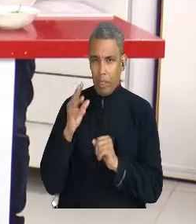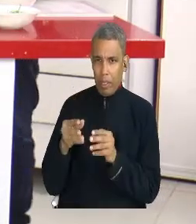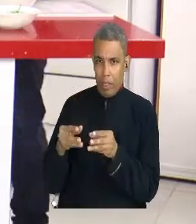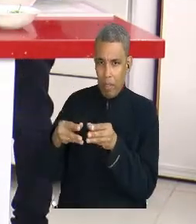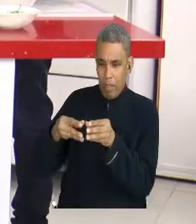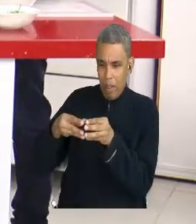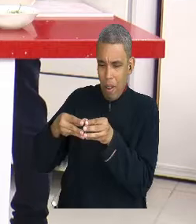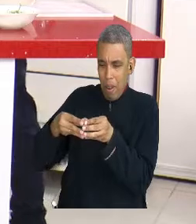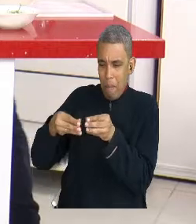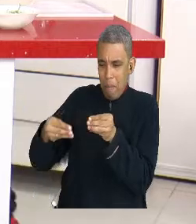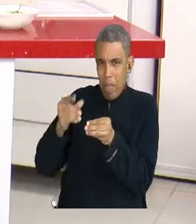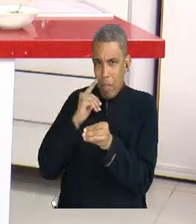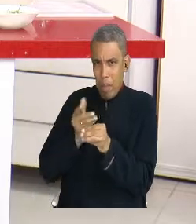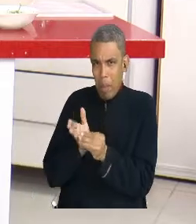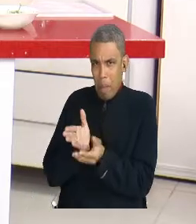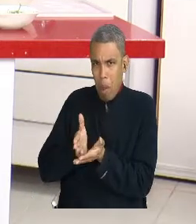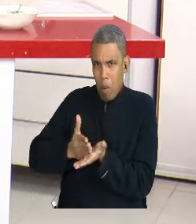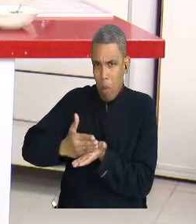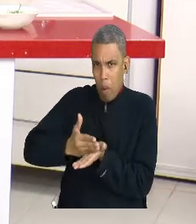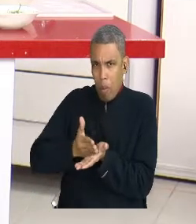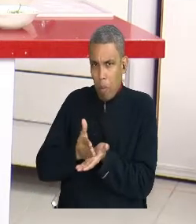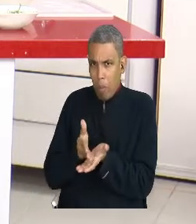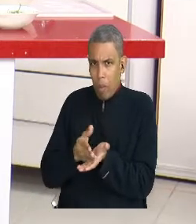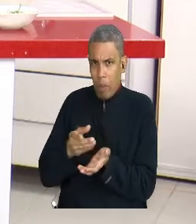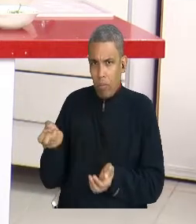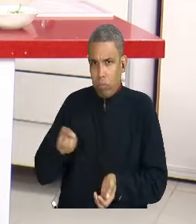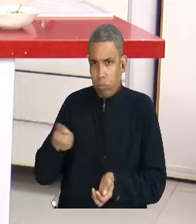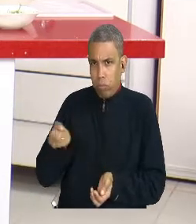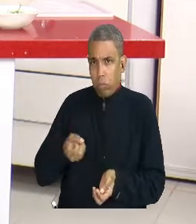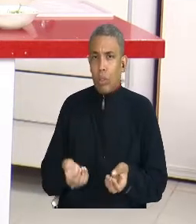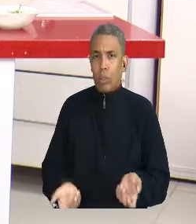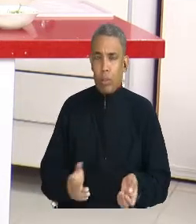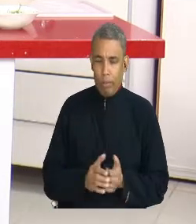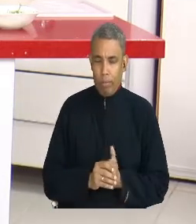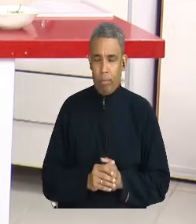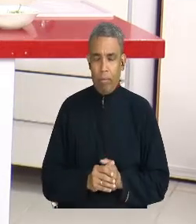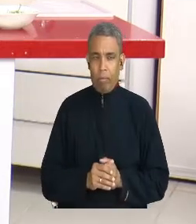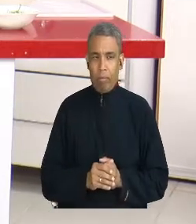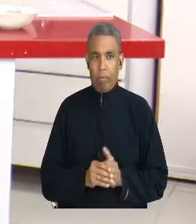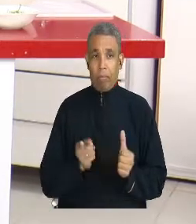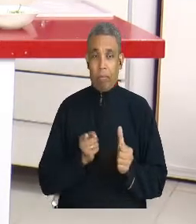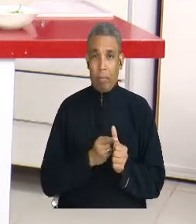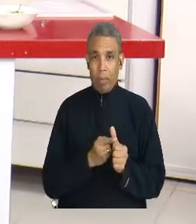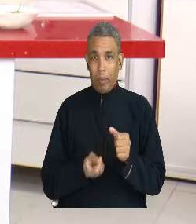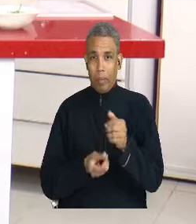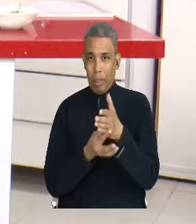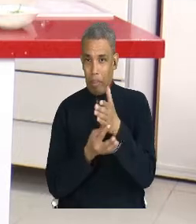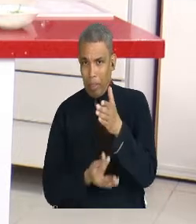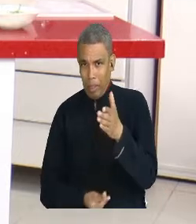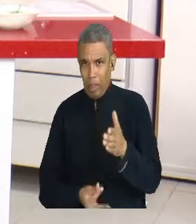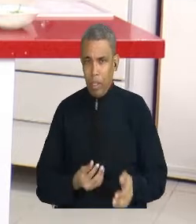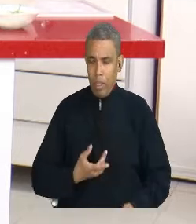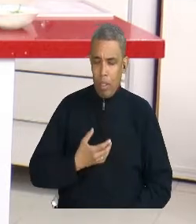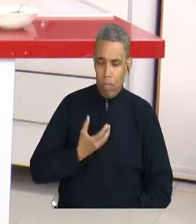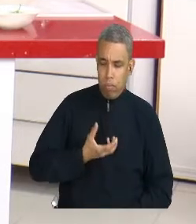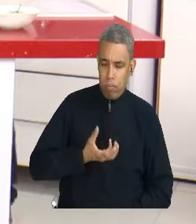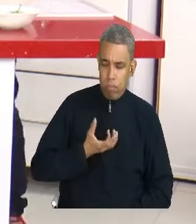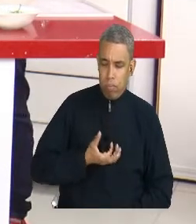La almendra, ¿cómo hacemos para que coja, se active? Tenemos que empezar a calentar nuestro sartén y nuestros frutos secos, llevarlos